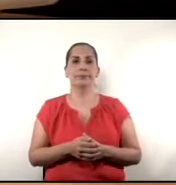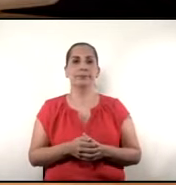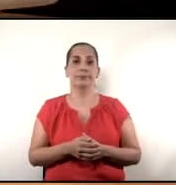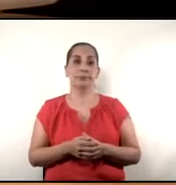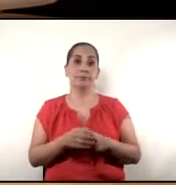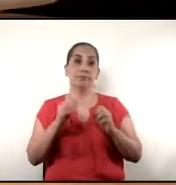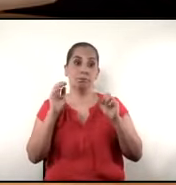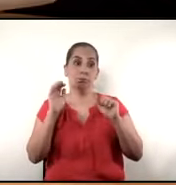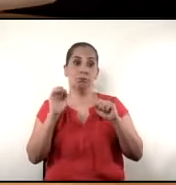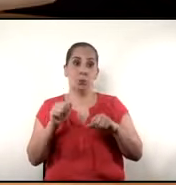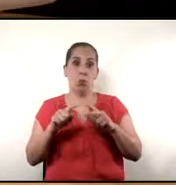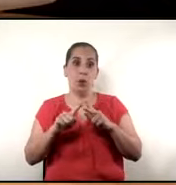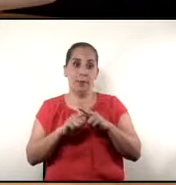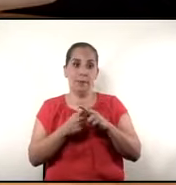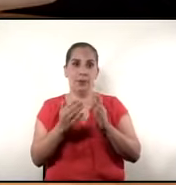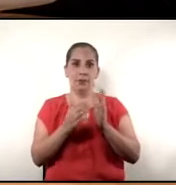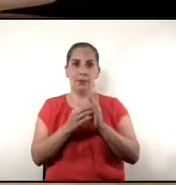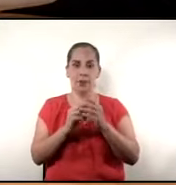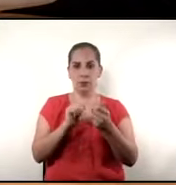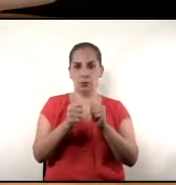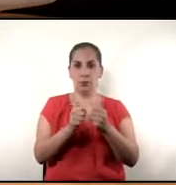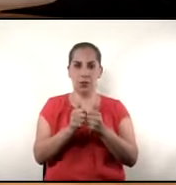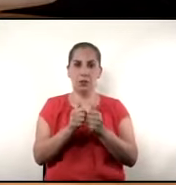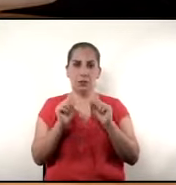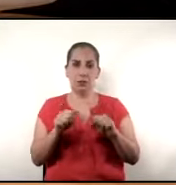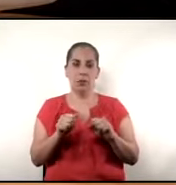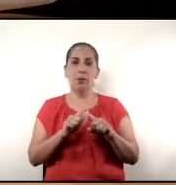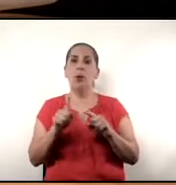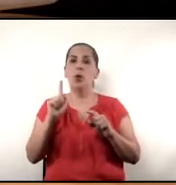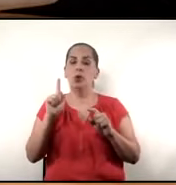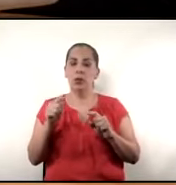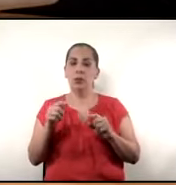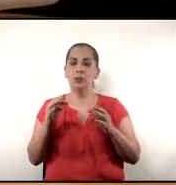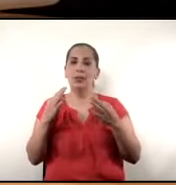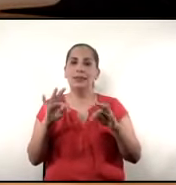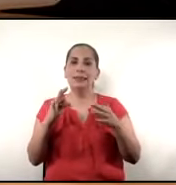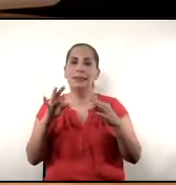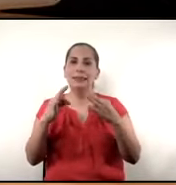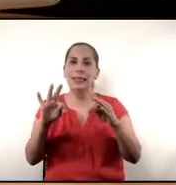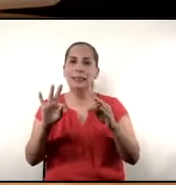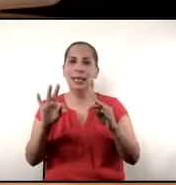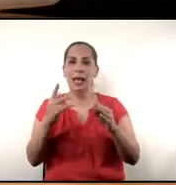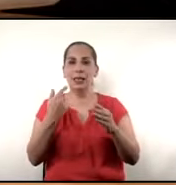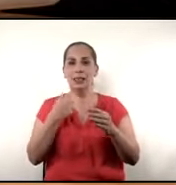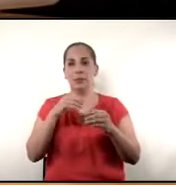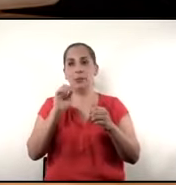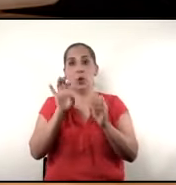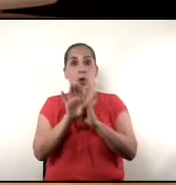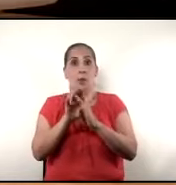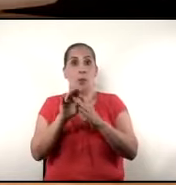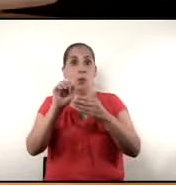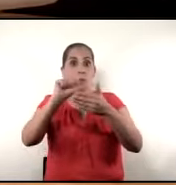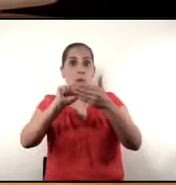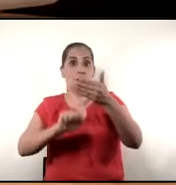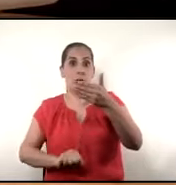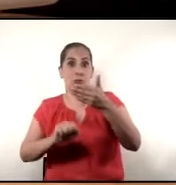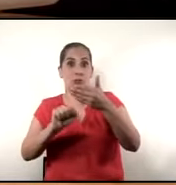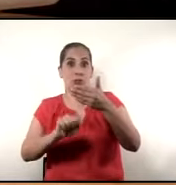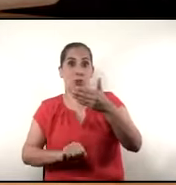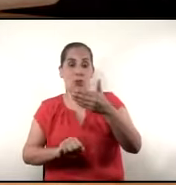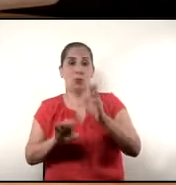Se puede introducir mayor competencia. Nada más tenemos que cruzar la frontera hacia el sur, ir a Panamá, un país de